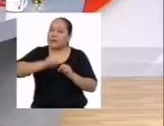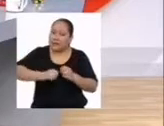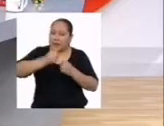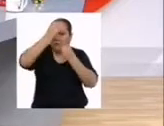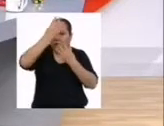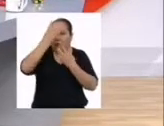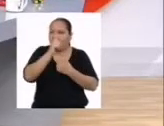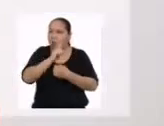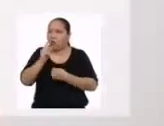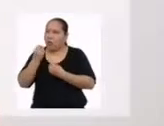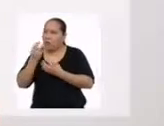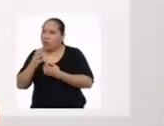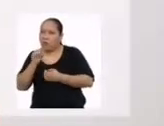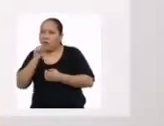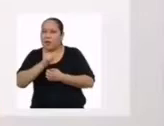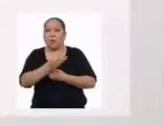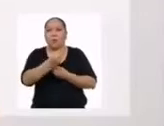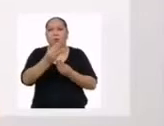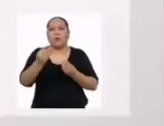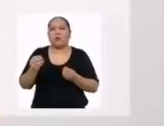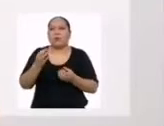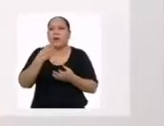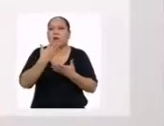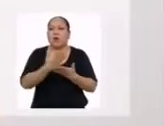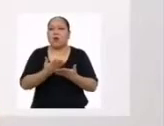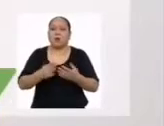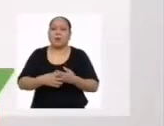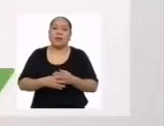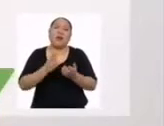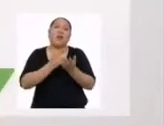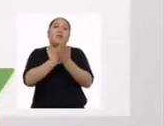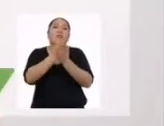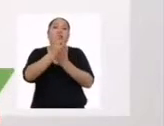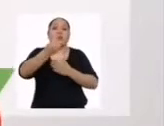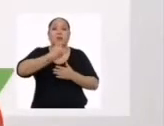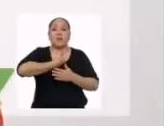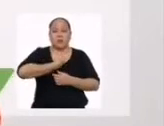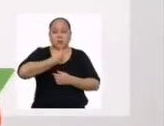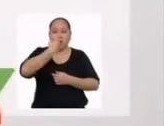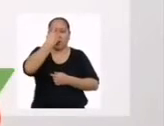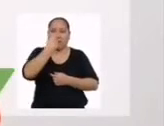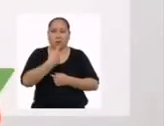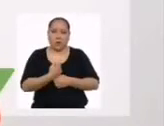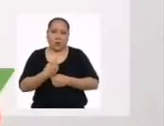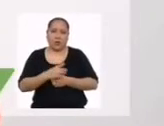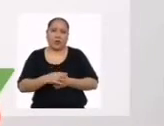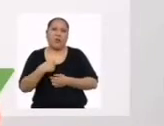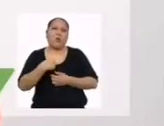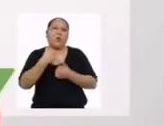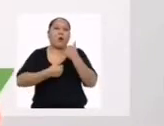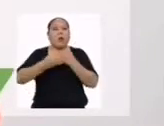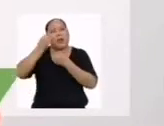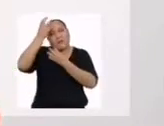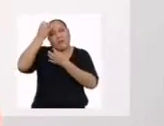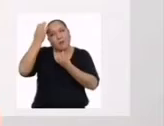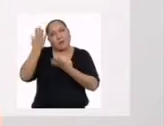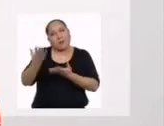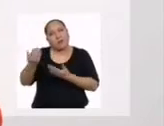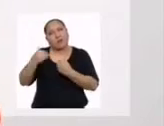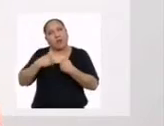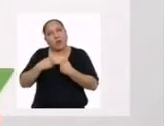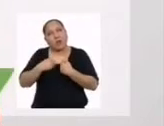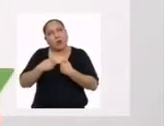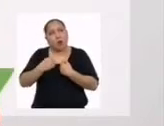eso alarma a la gente. Debemos ser sinceros con nosotros mismos, preguntarnos, ¿qué información tengo y conozco sobre el tema?